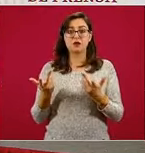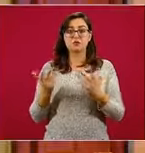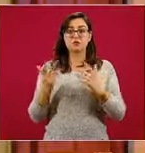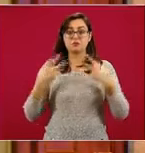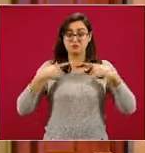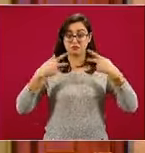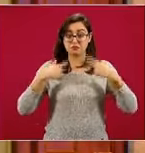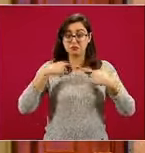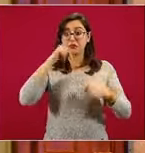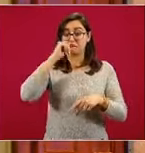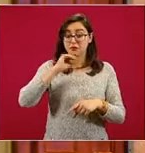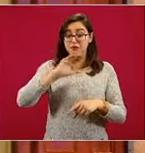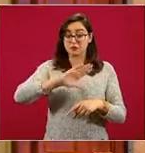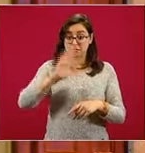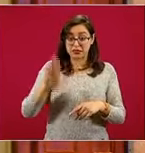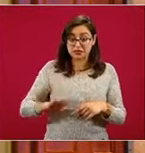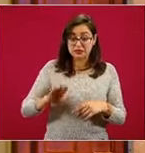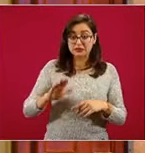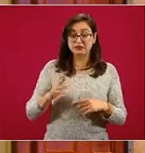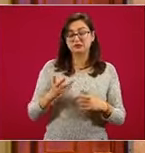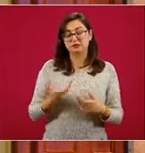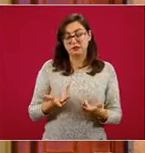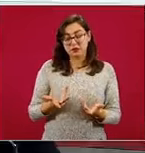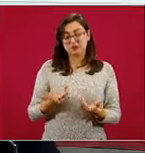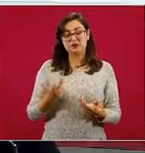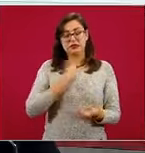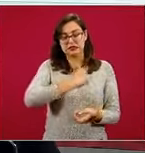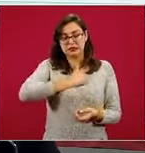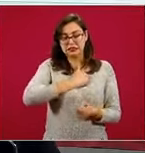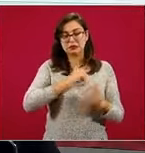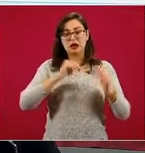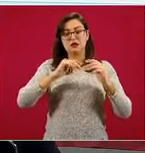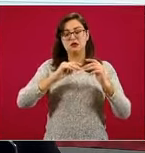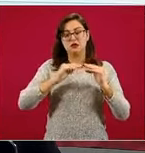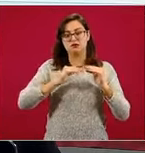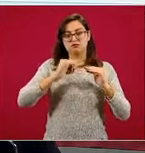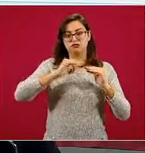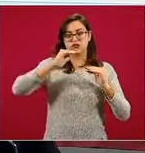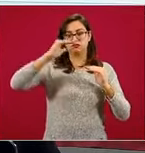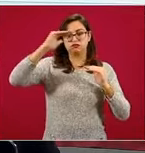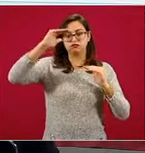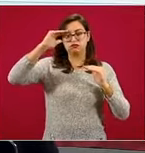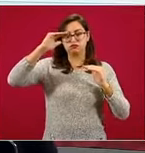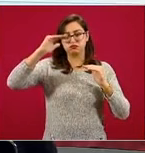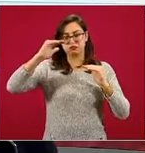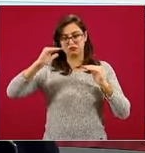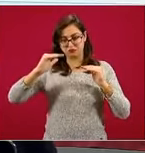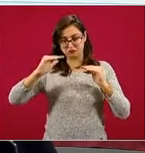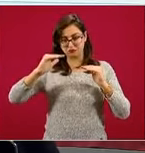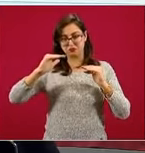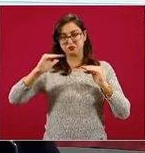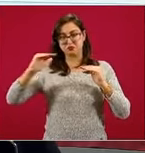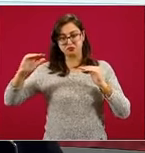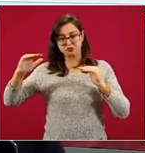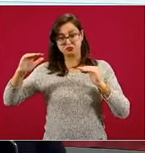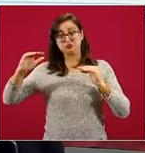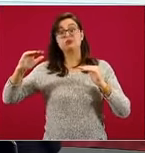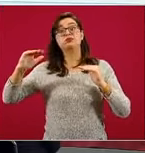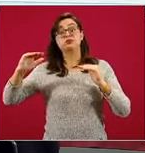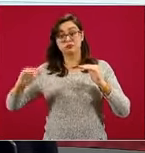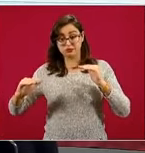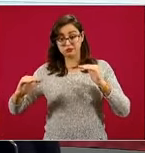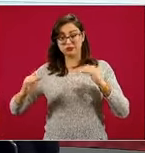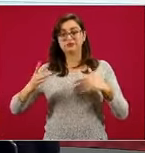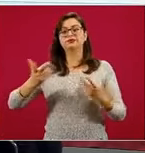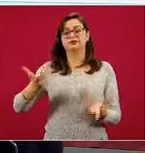cantidad de personas que semana con semana lamentablemente estaban falleciendo y ya esta semana vemos una reducción. Como sabemos, esta